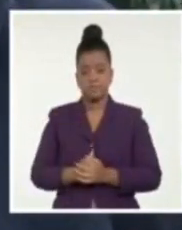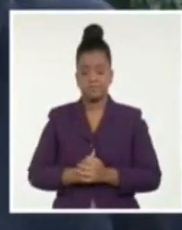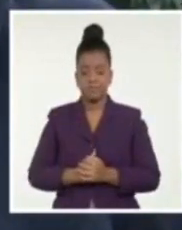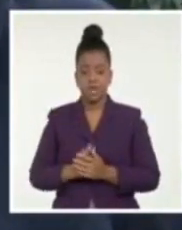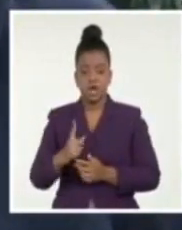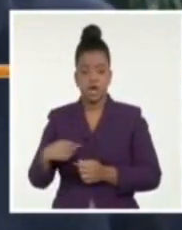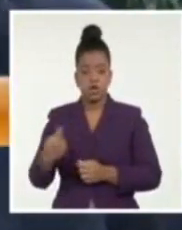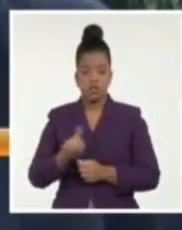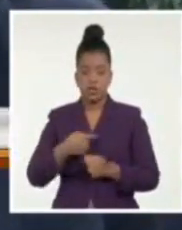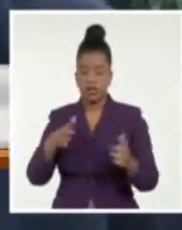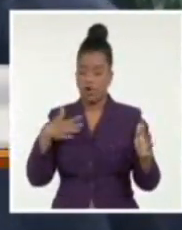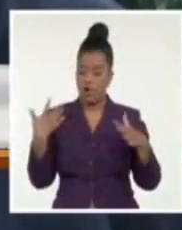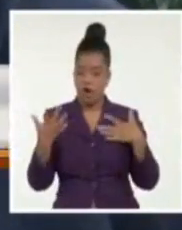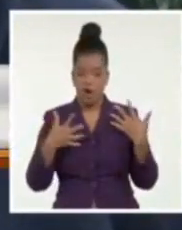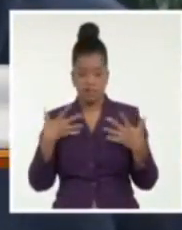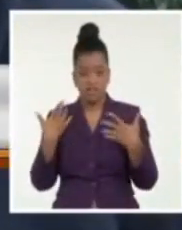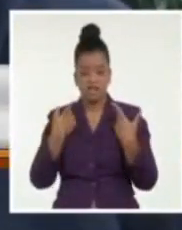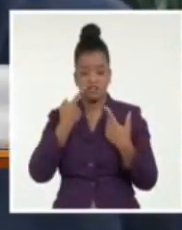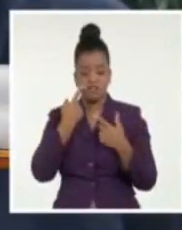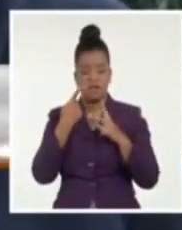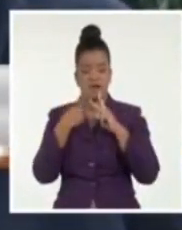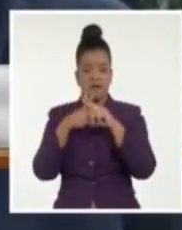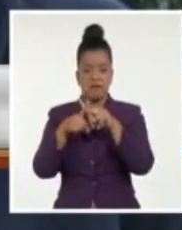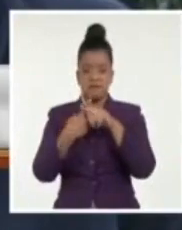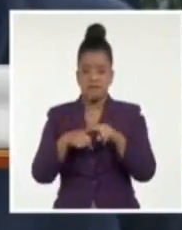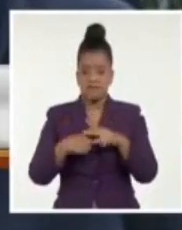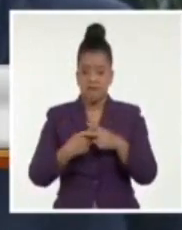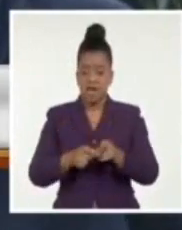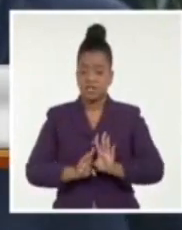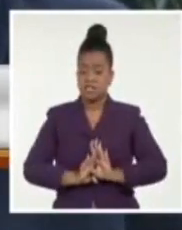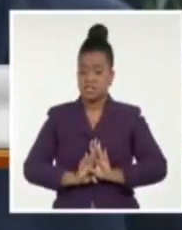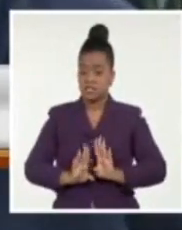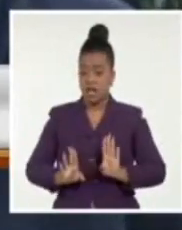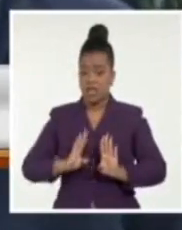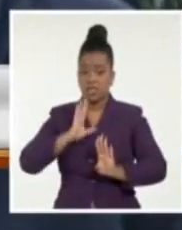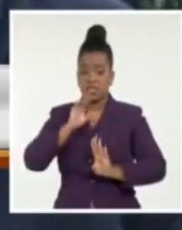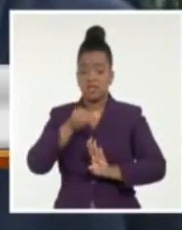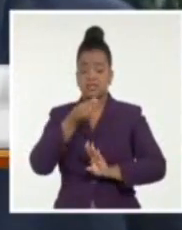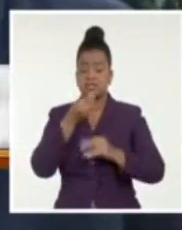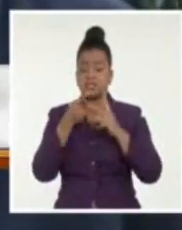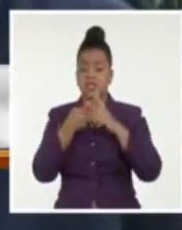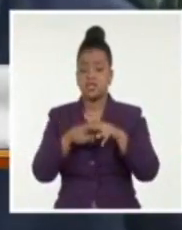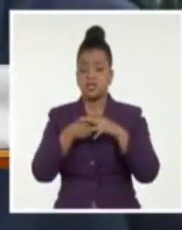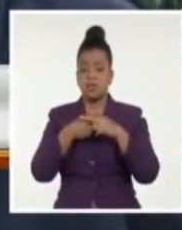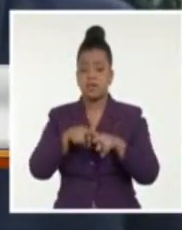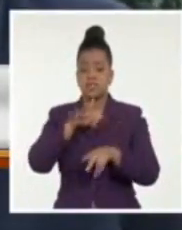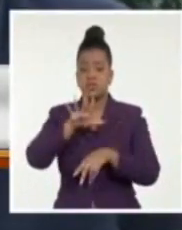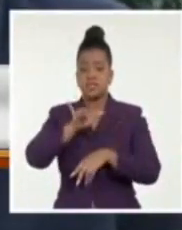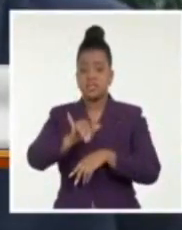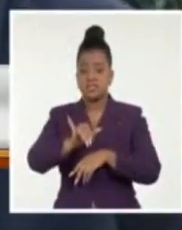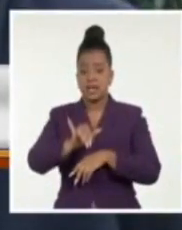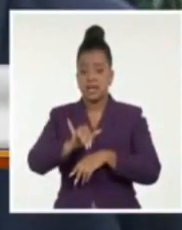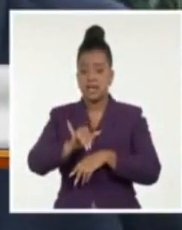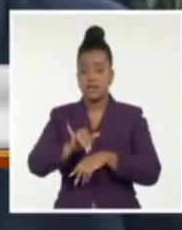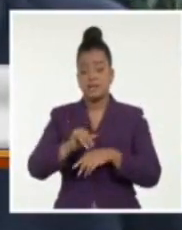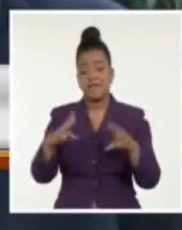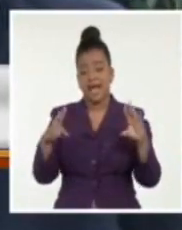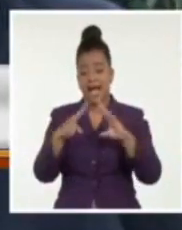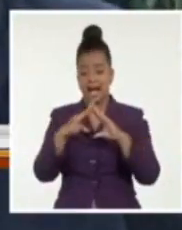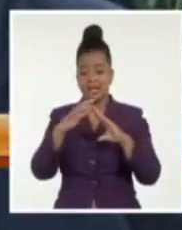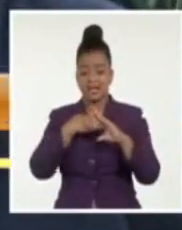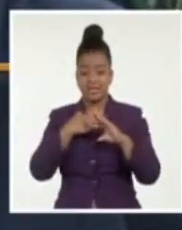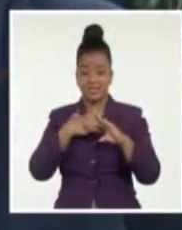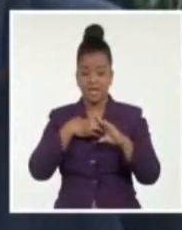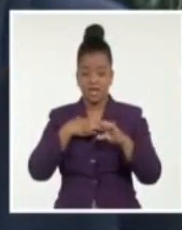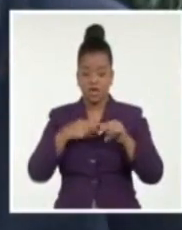la reanimación que se está viendo en la comunidad. Ya se nos dice que se va a resolver los 56 pisos de tierra, van a ir los recursos para ellos. Se